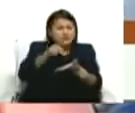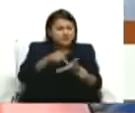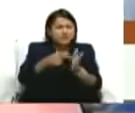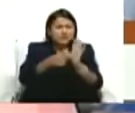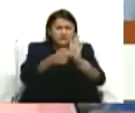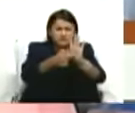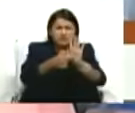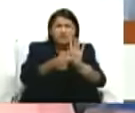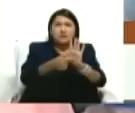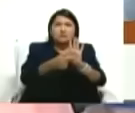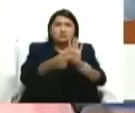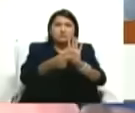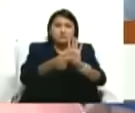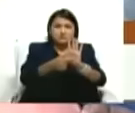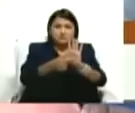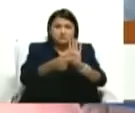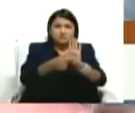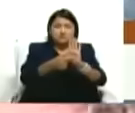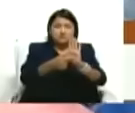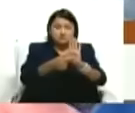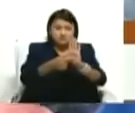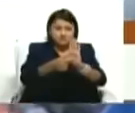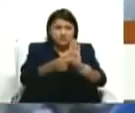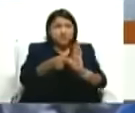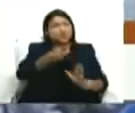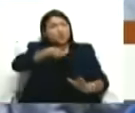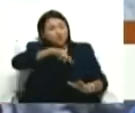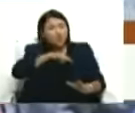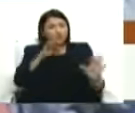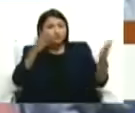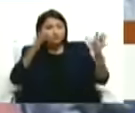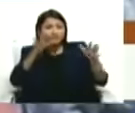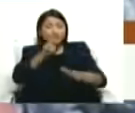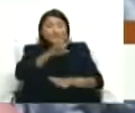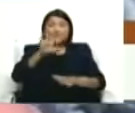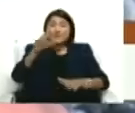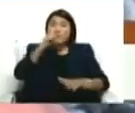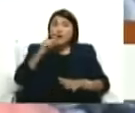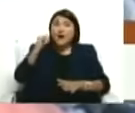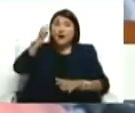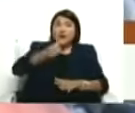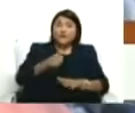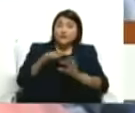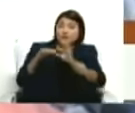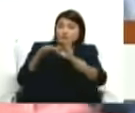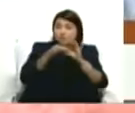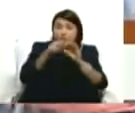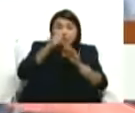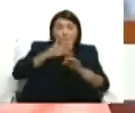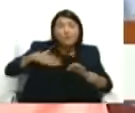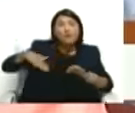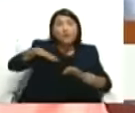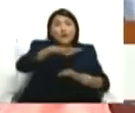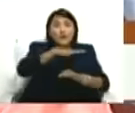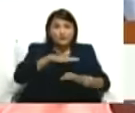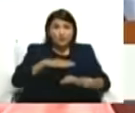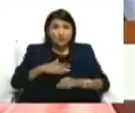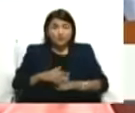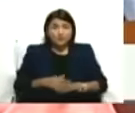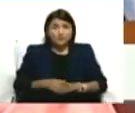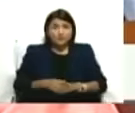participativa, protagónica. Por eso hoy celebramos 25 años de la mano del pueblo. Aquí